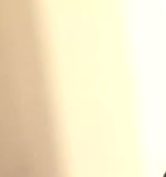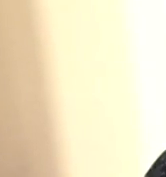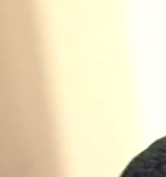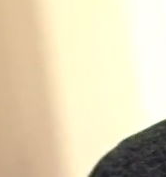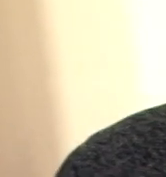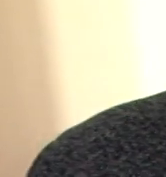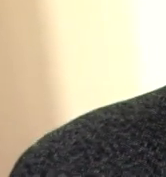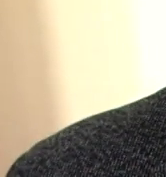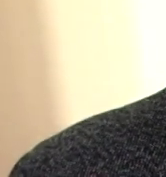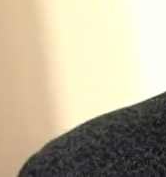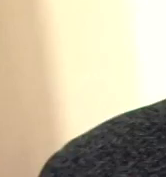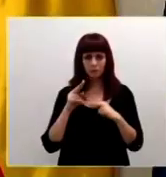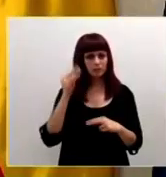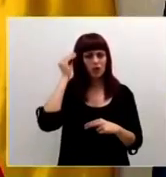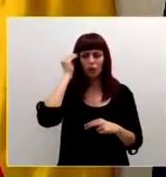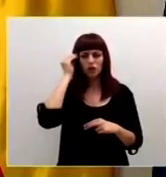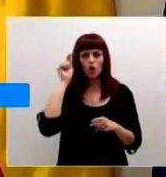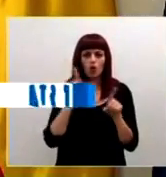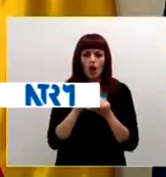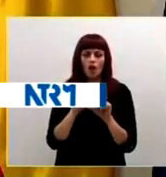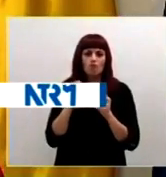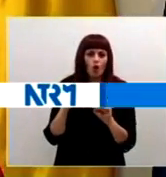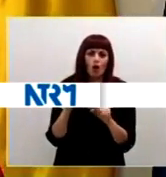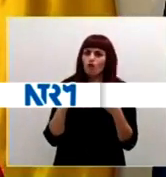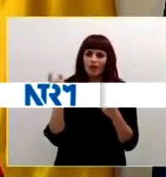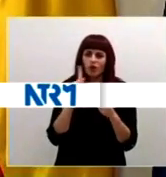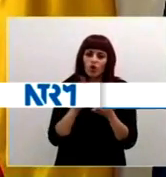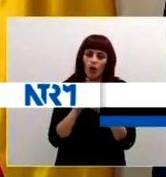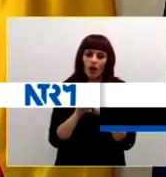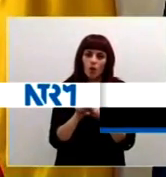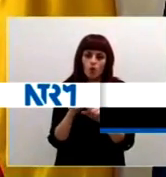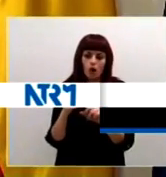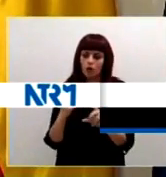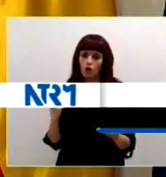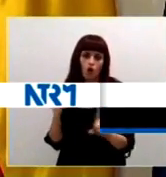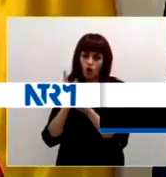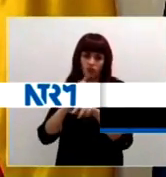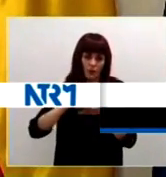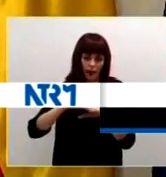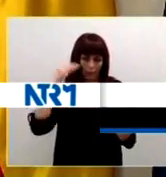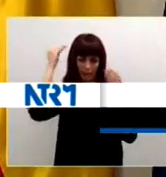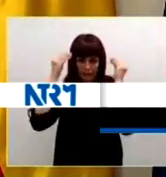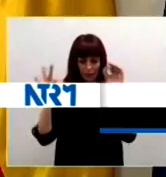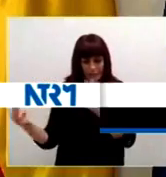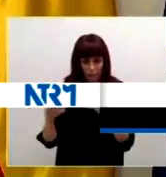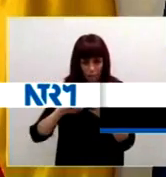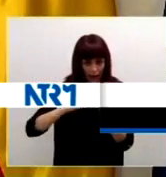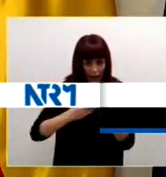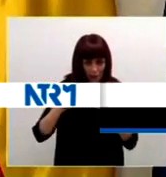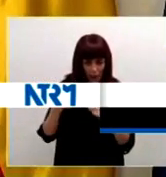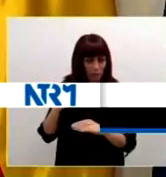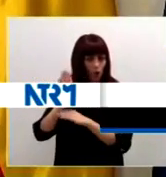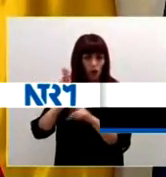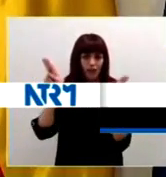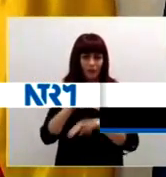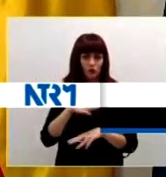retraso a Ciudadanos y PSOE. Lo que había era un complot para llevar a cabo una moción de censura y echar al gobierno